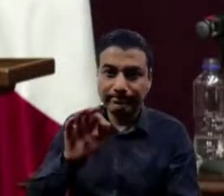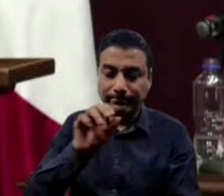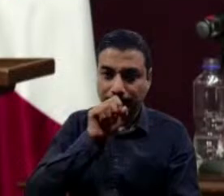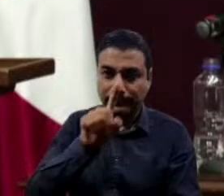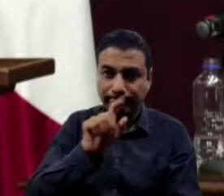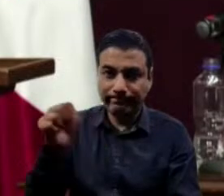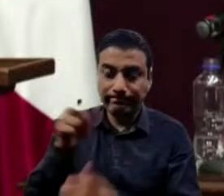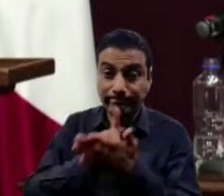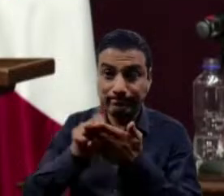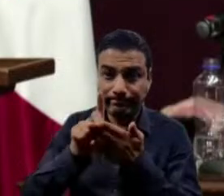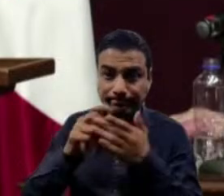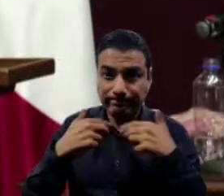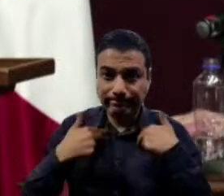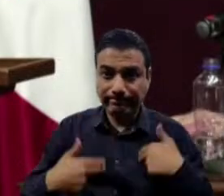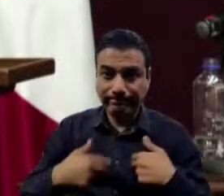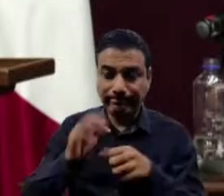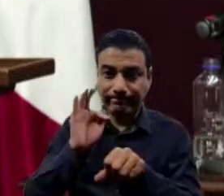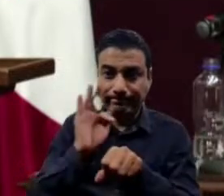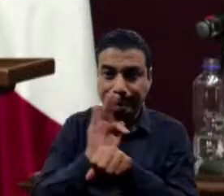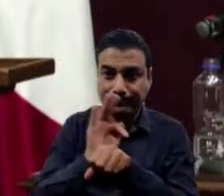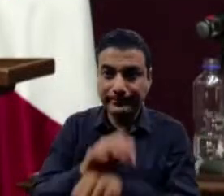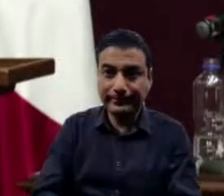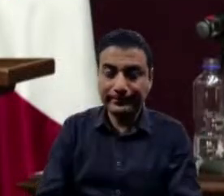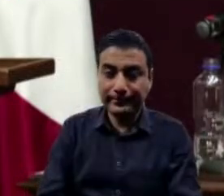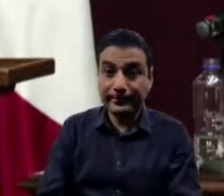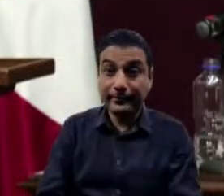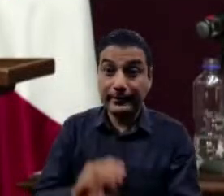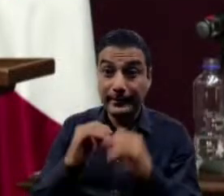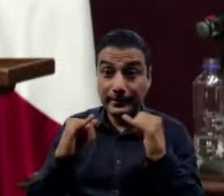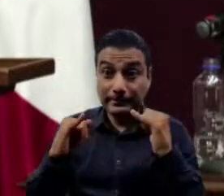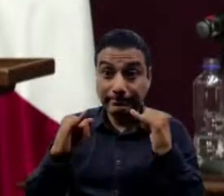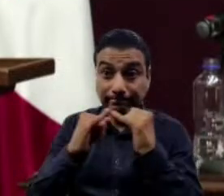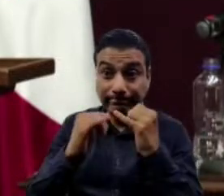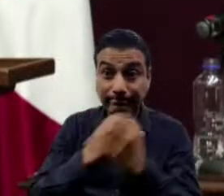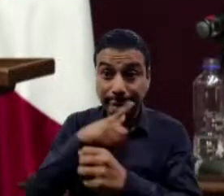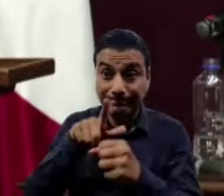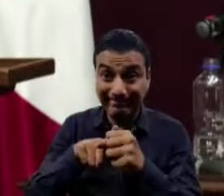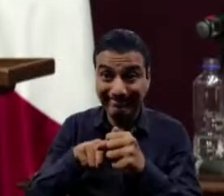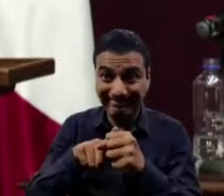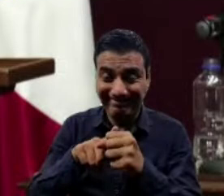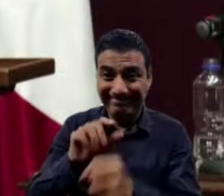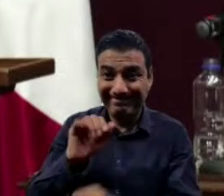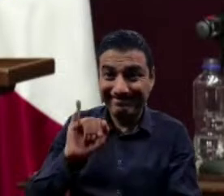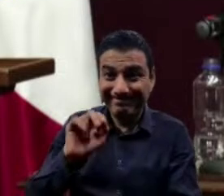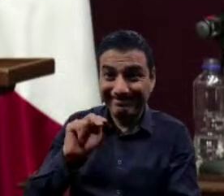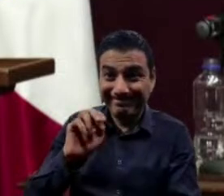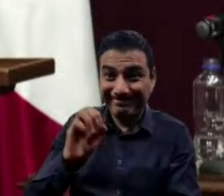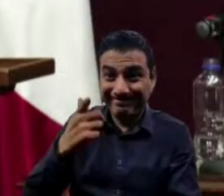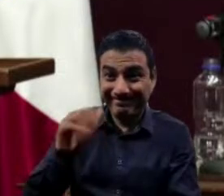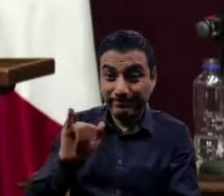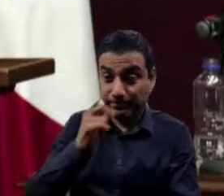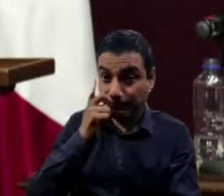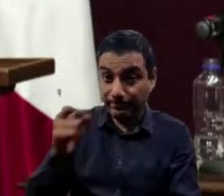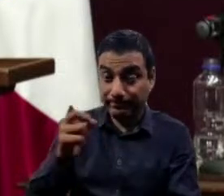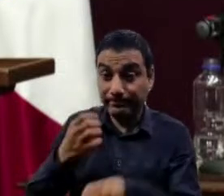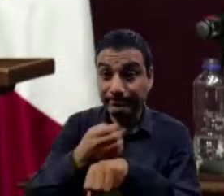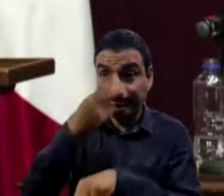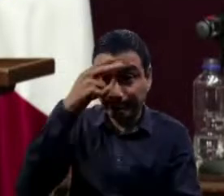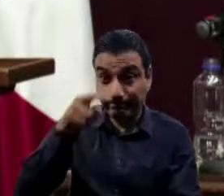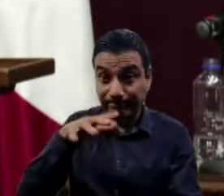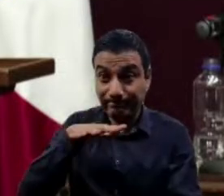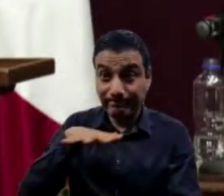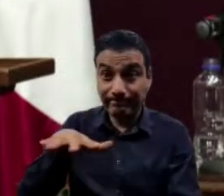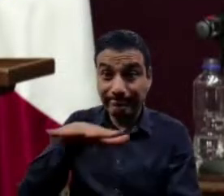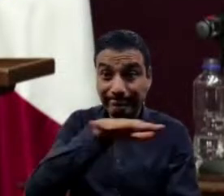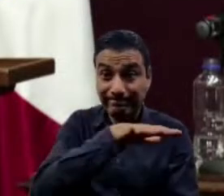humanos. Acorde con datos del Instituto Nacional de Estadística y Geografía, el Estado de México por sí solo